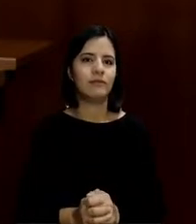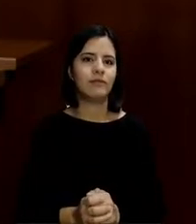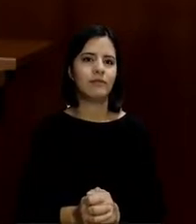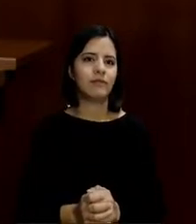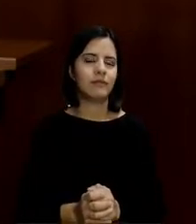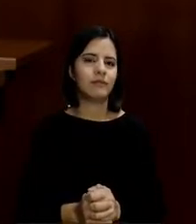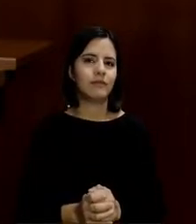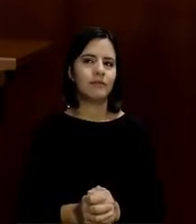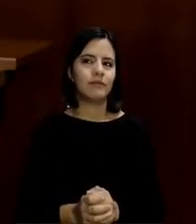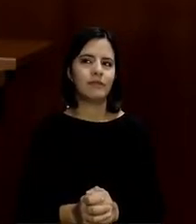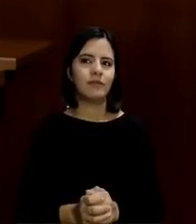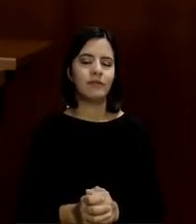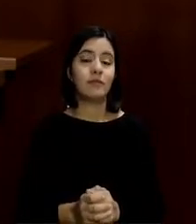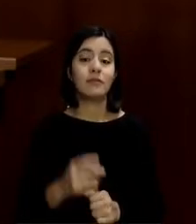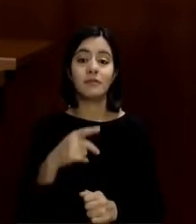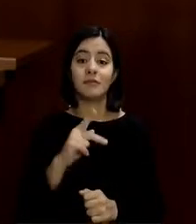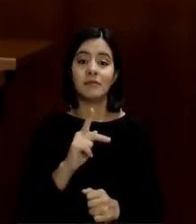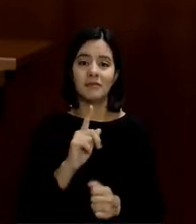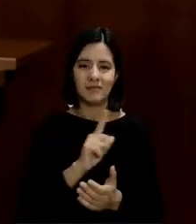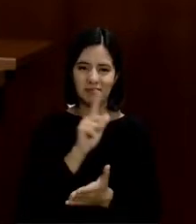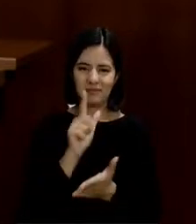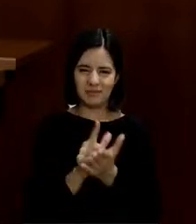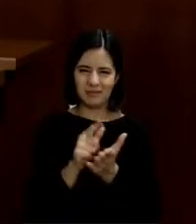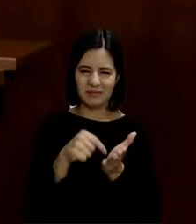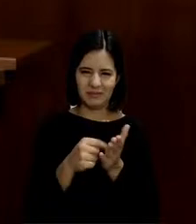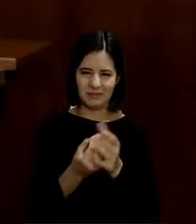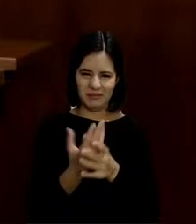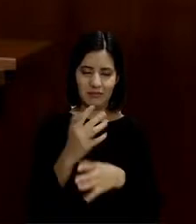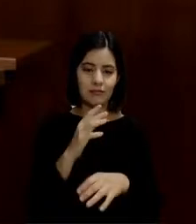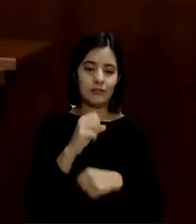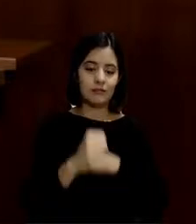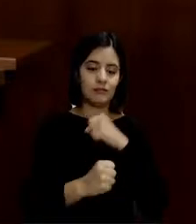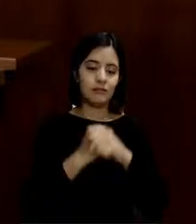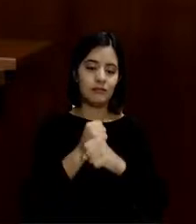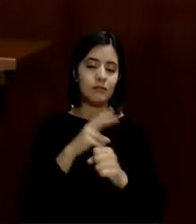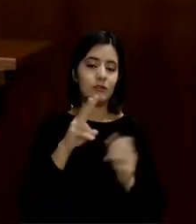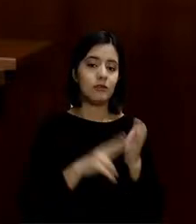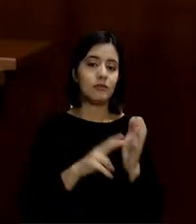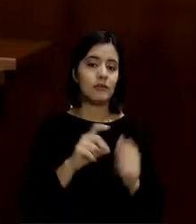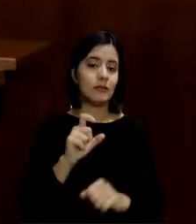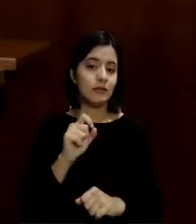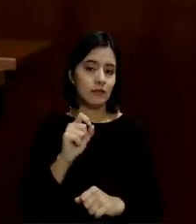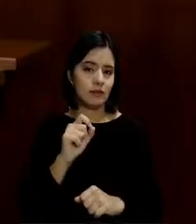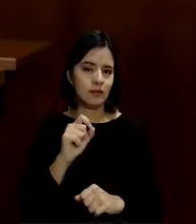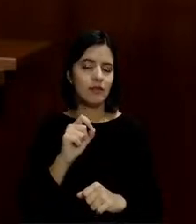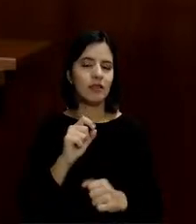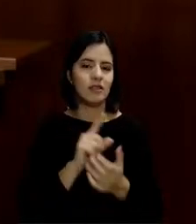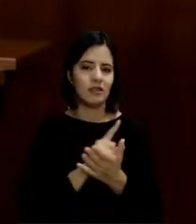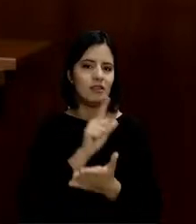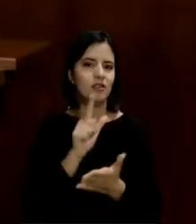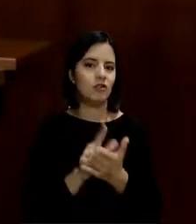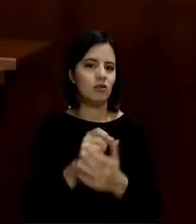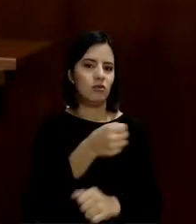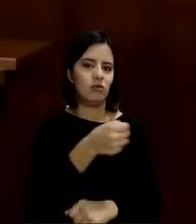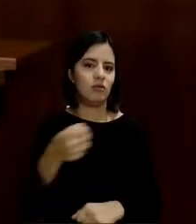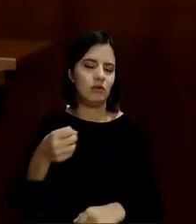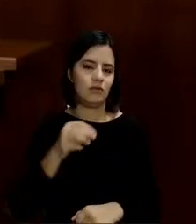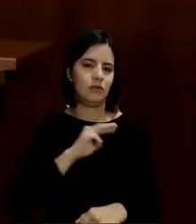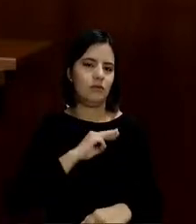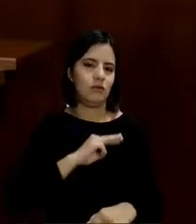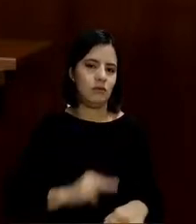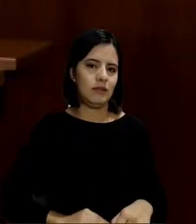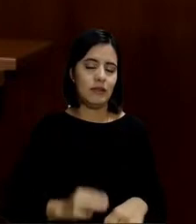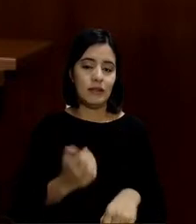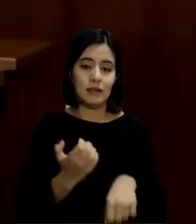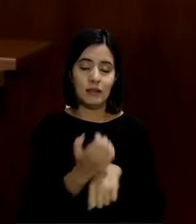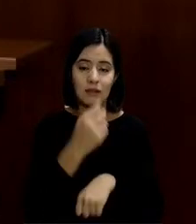con la reforma aprobada en el año 2020 a la Ley Orgánica Municipal del Estado de México, se contempló la eliminación